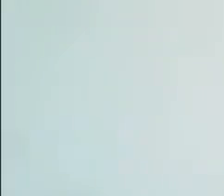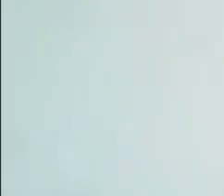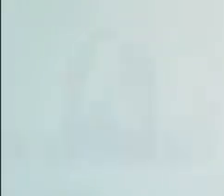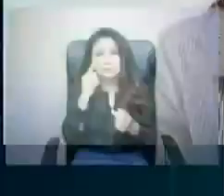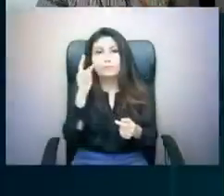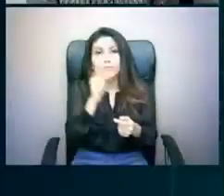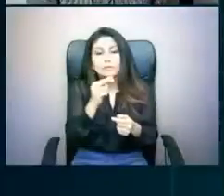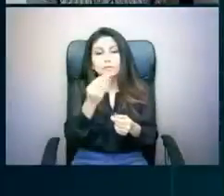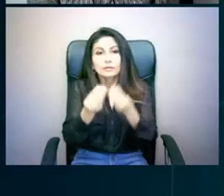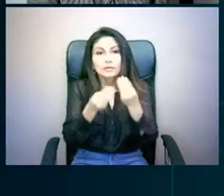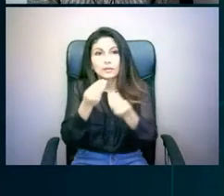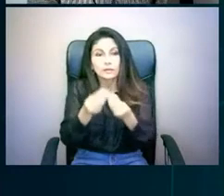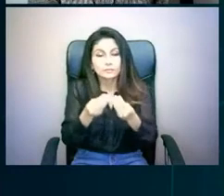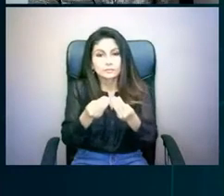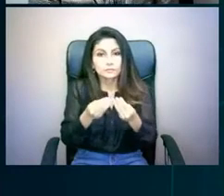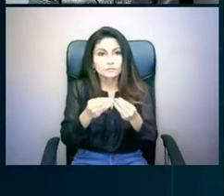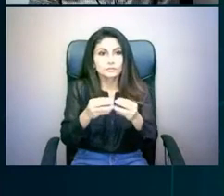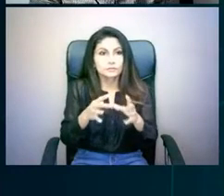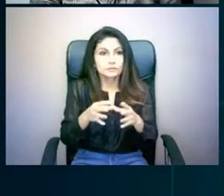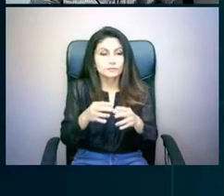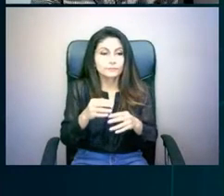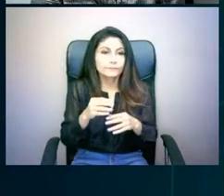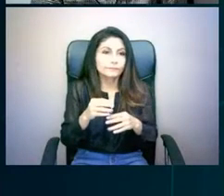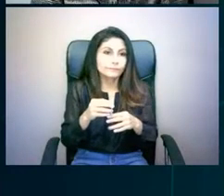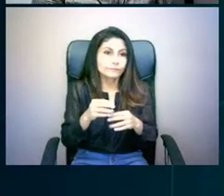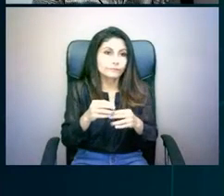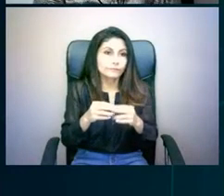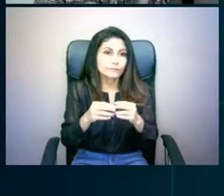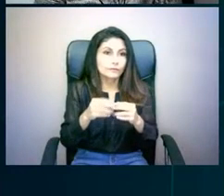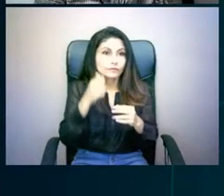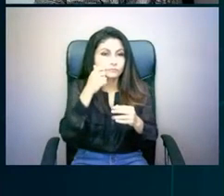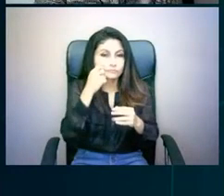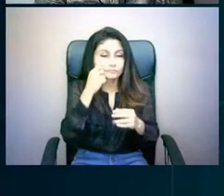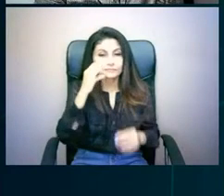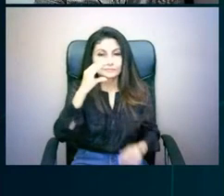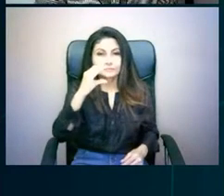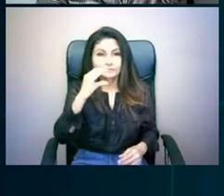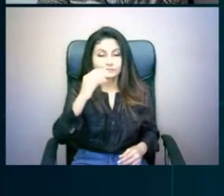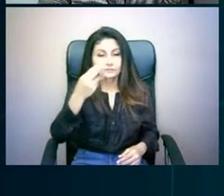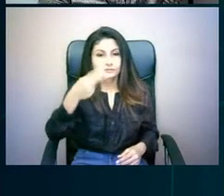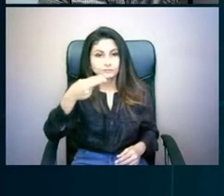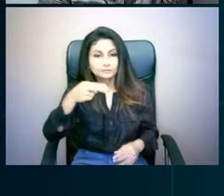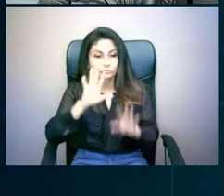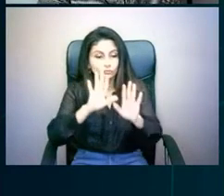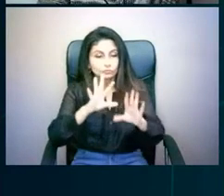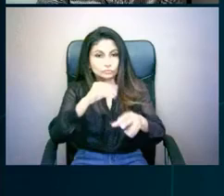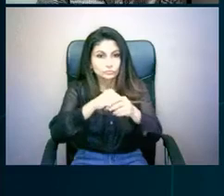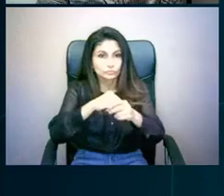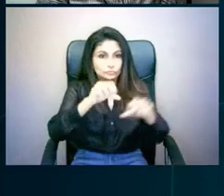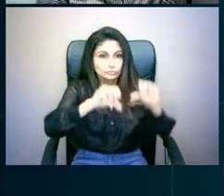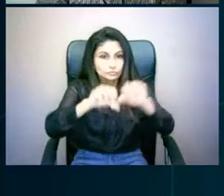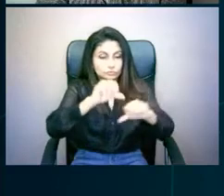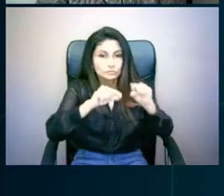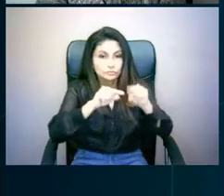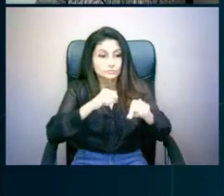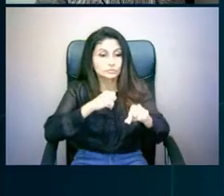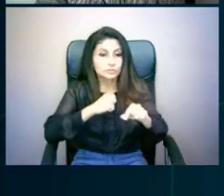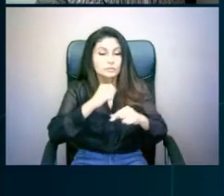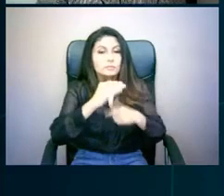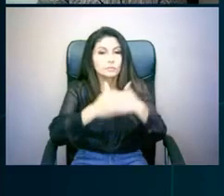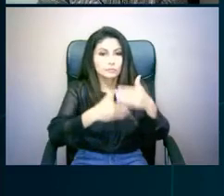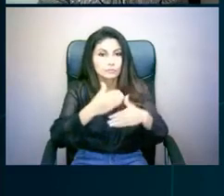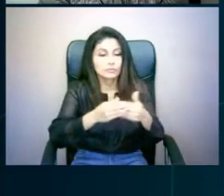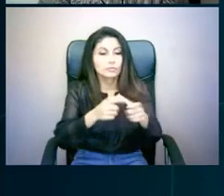pérdida de masa orgánica, también llamada biodegradabilidad, que también nos aumenta